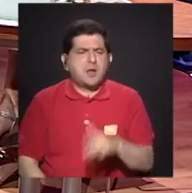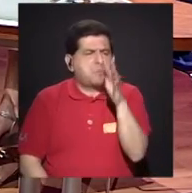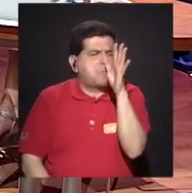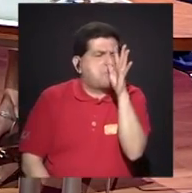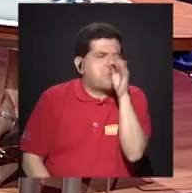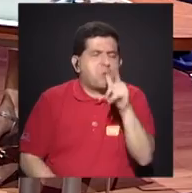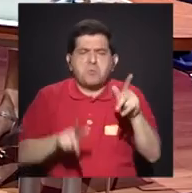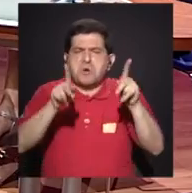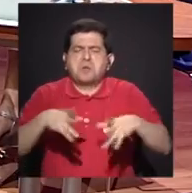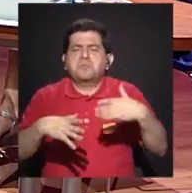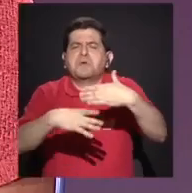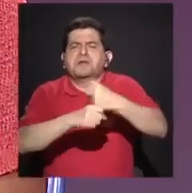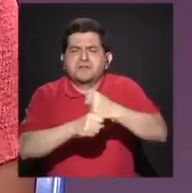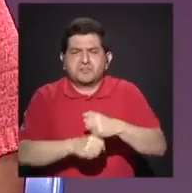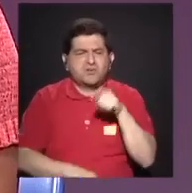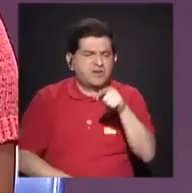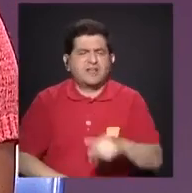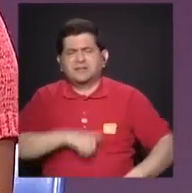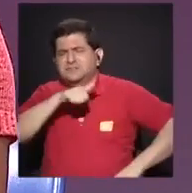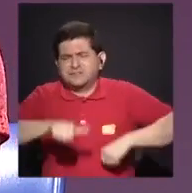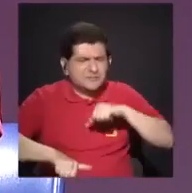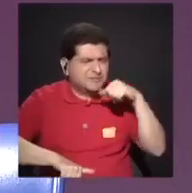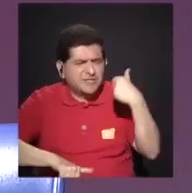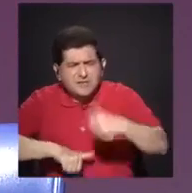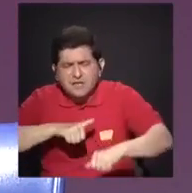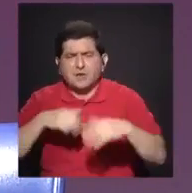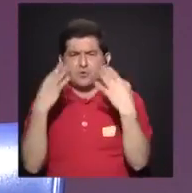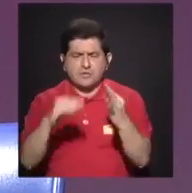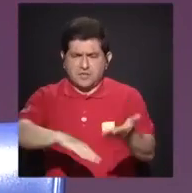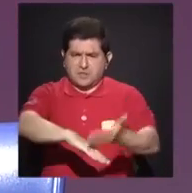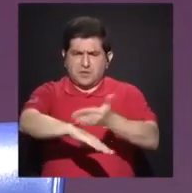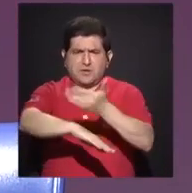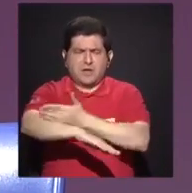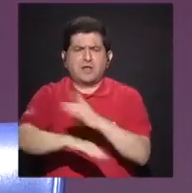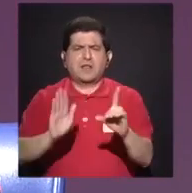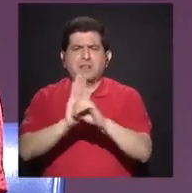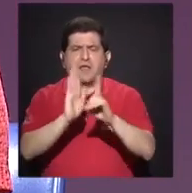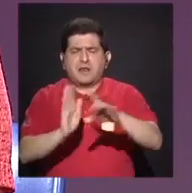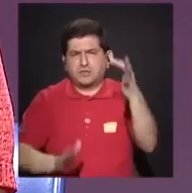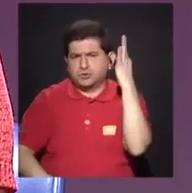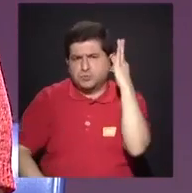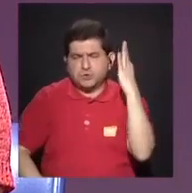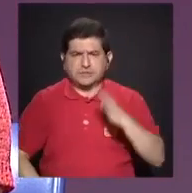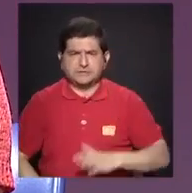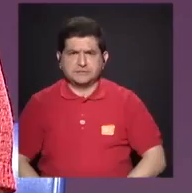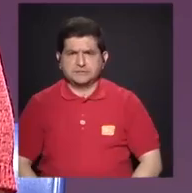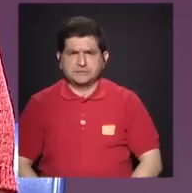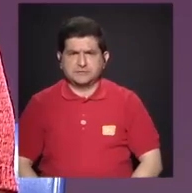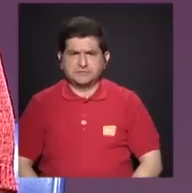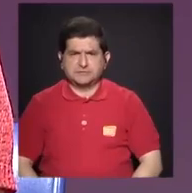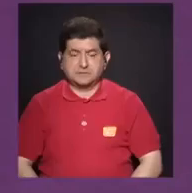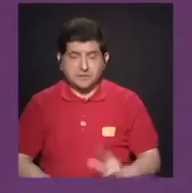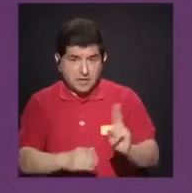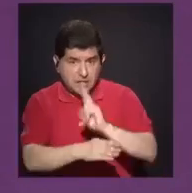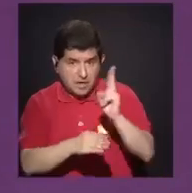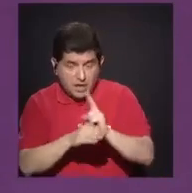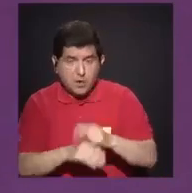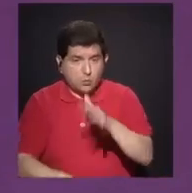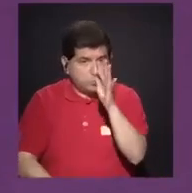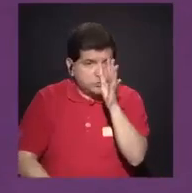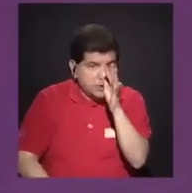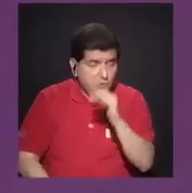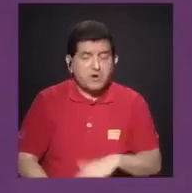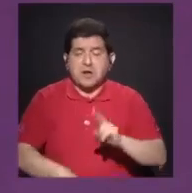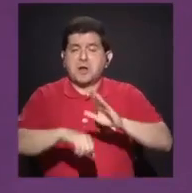que alguna gente hace sobre esos esfuerzos por hacer avanzar los derechos de las mujeres? La utilización de la burla